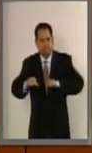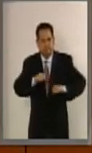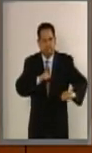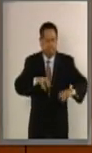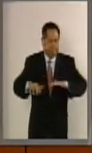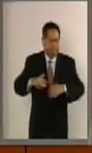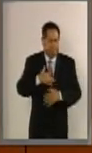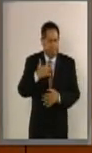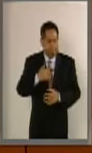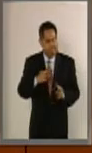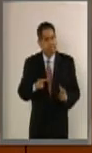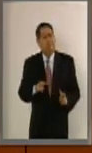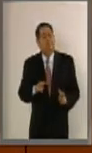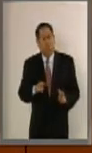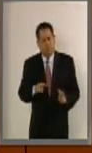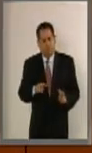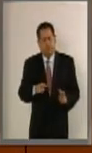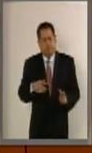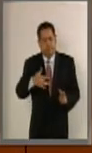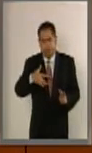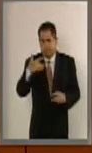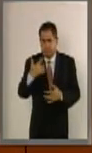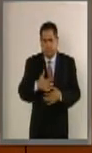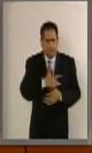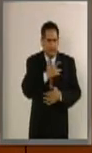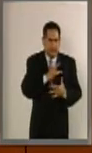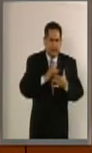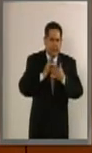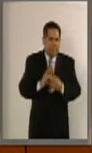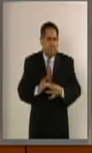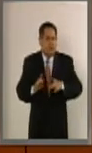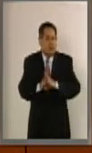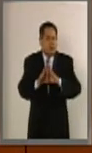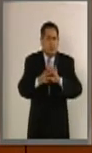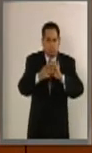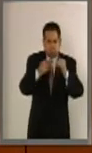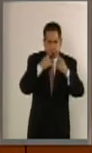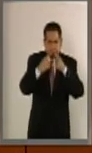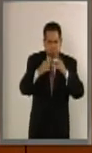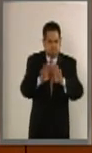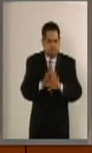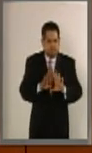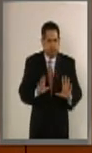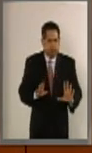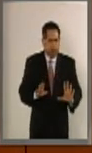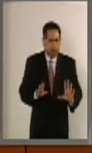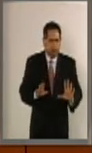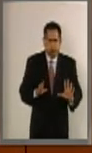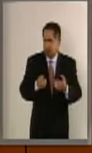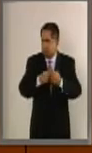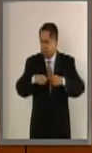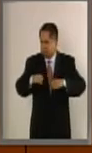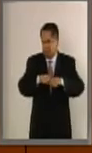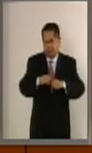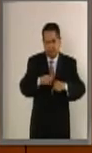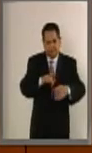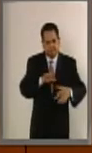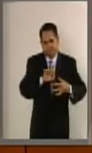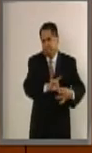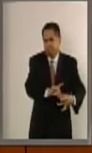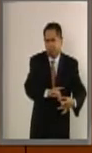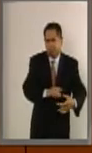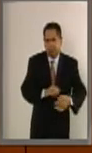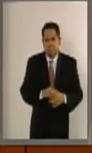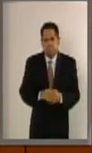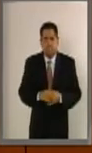han colocado ante la tragedia y la solidaridad sin cortapisas de la sociedad.